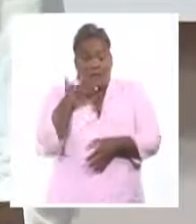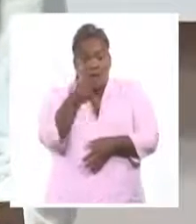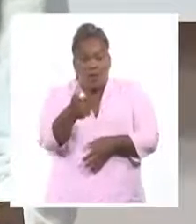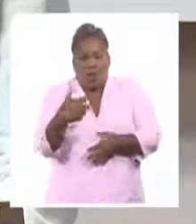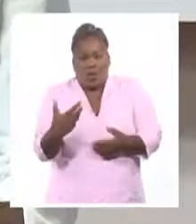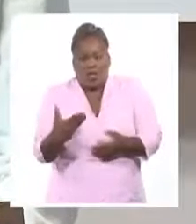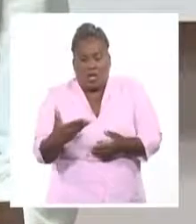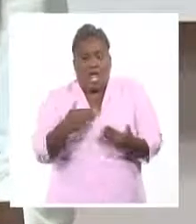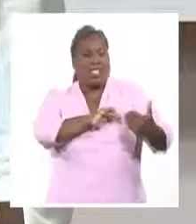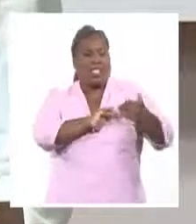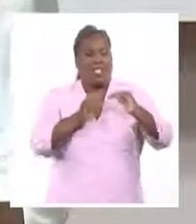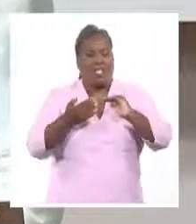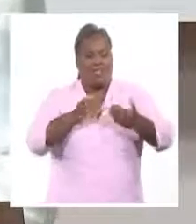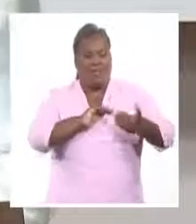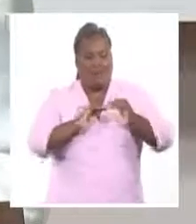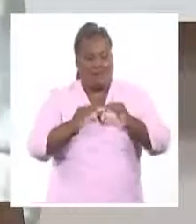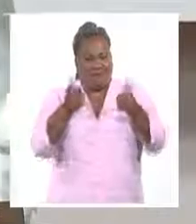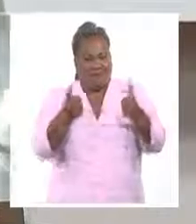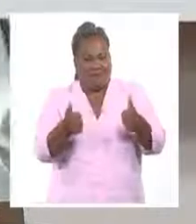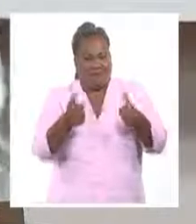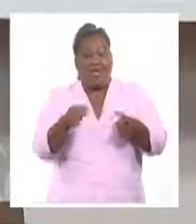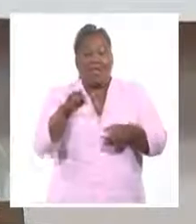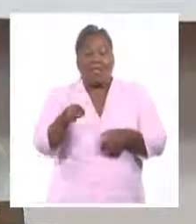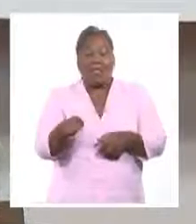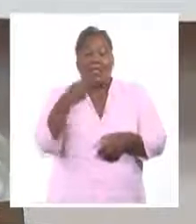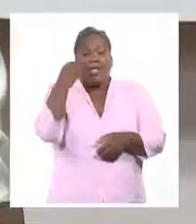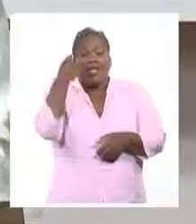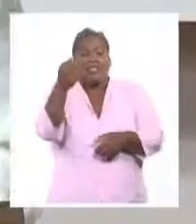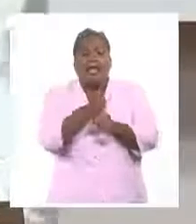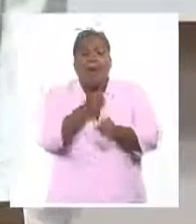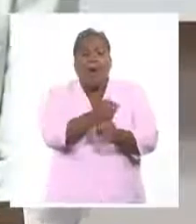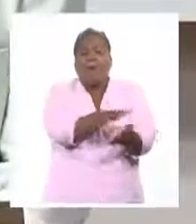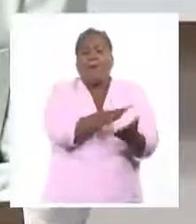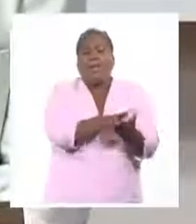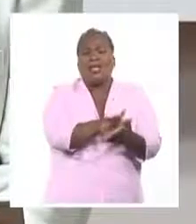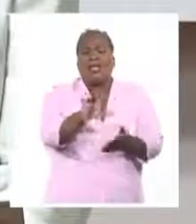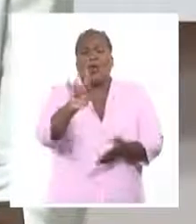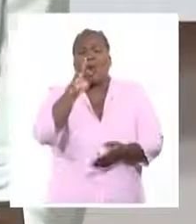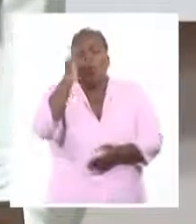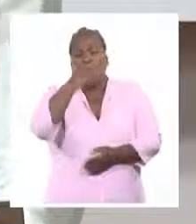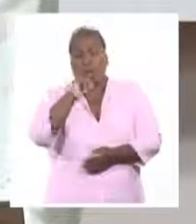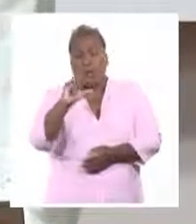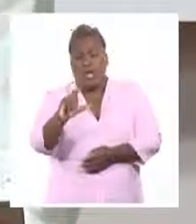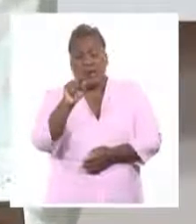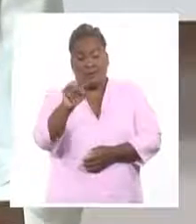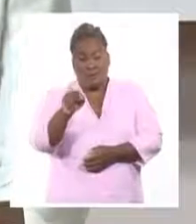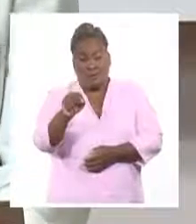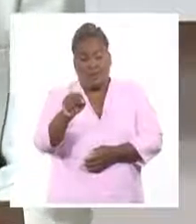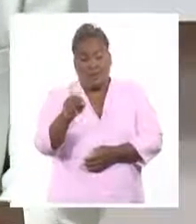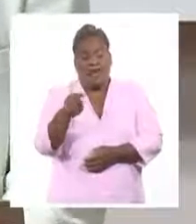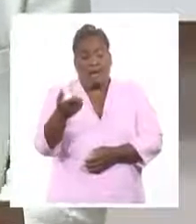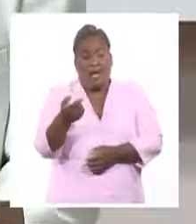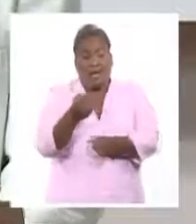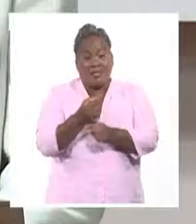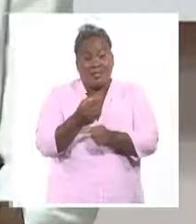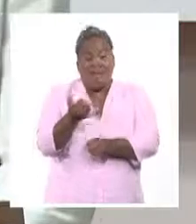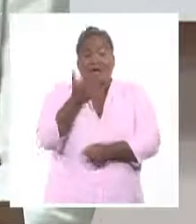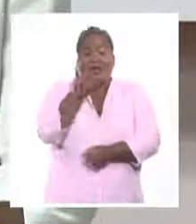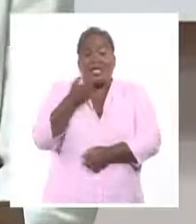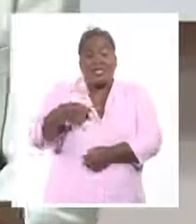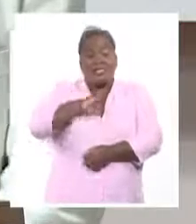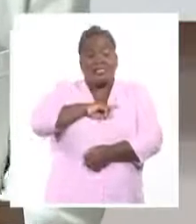provocado un debate en torno a los desafíos del UNIAC y su membresía frente a la ola colonizadora que amenaza con invadir todos